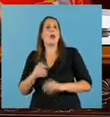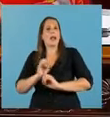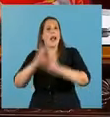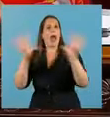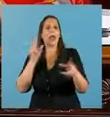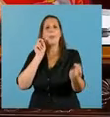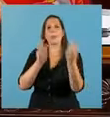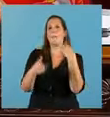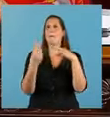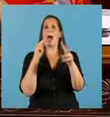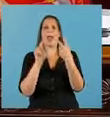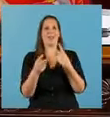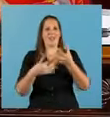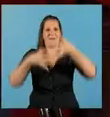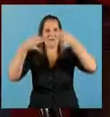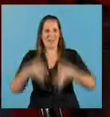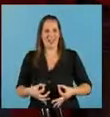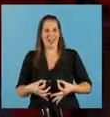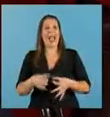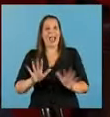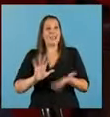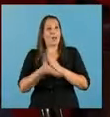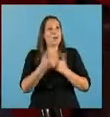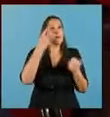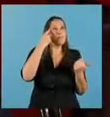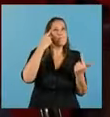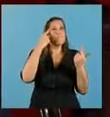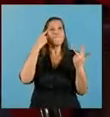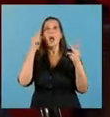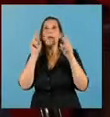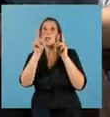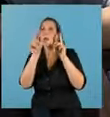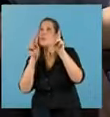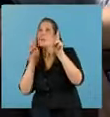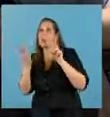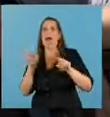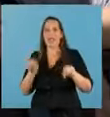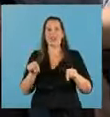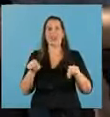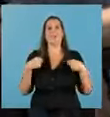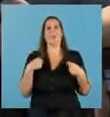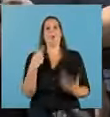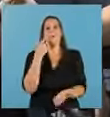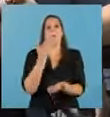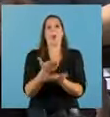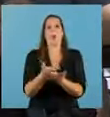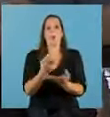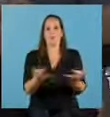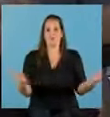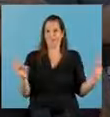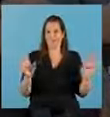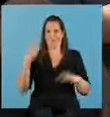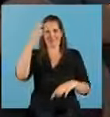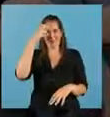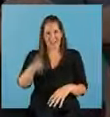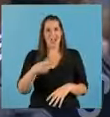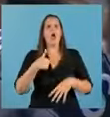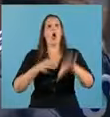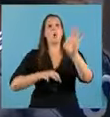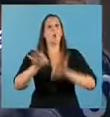eficaces? Es en ese espíritu que vengo a proponerles a esta Asamblea Legislativa el tratamiento del proyecto de